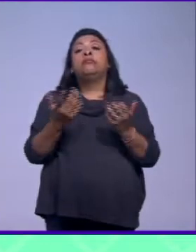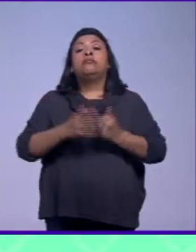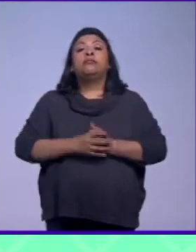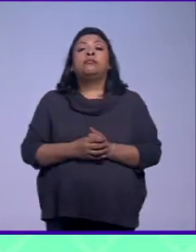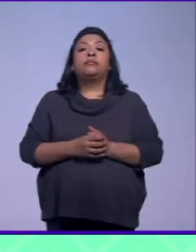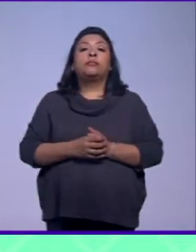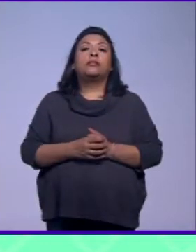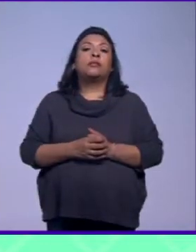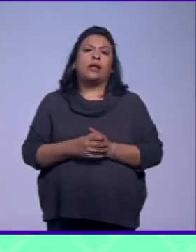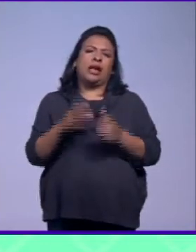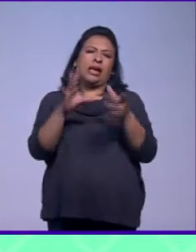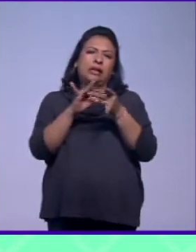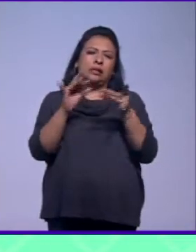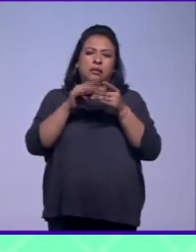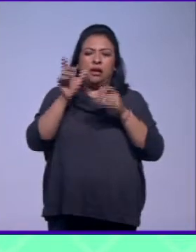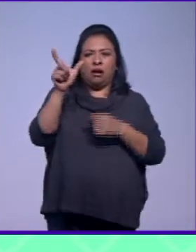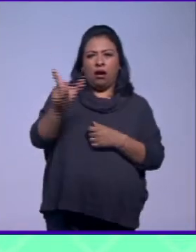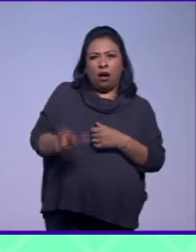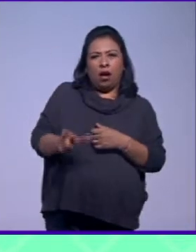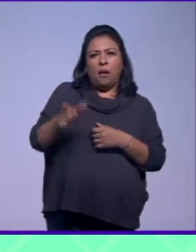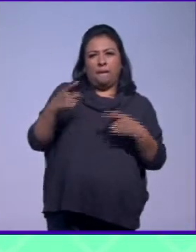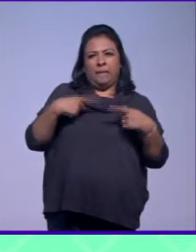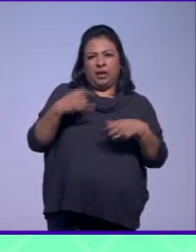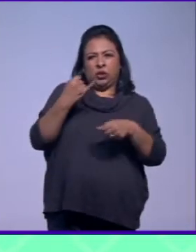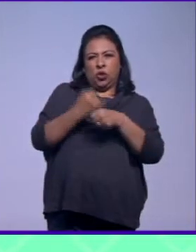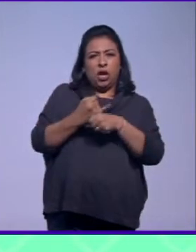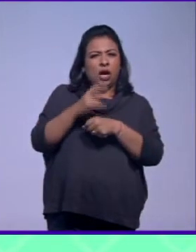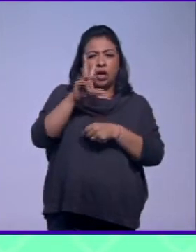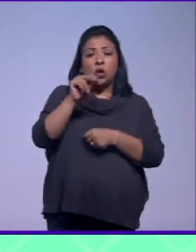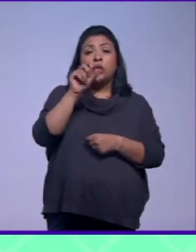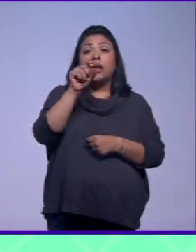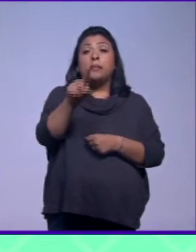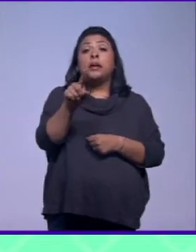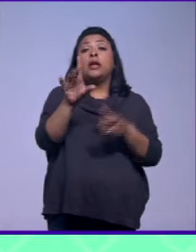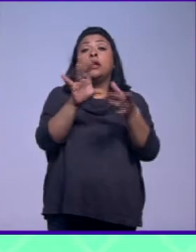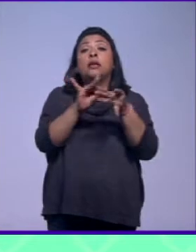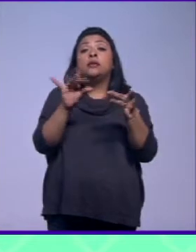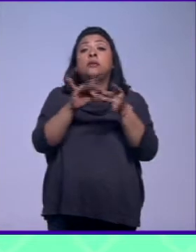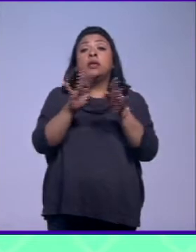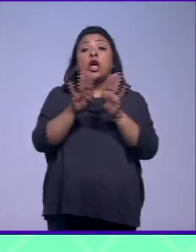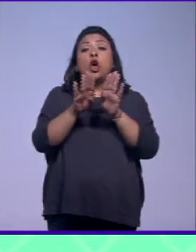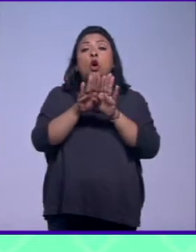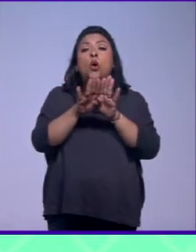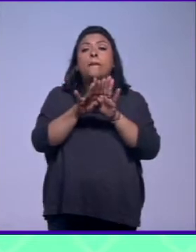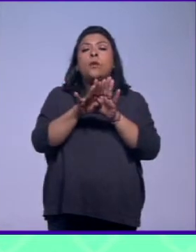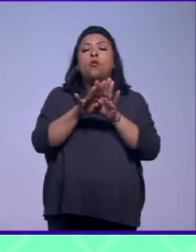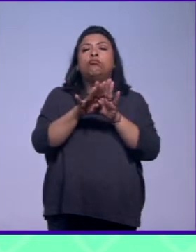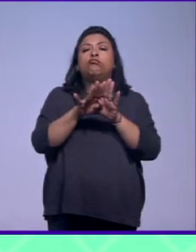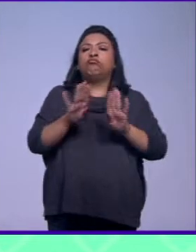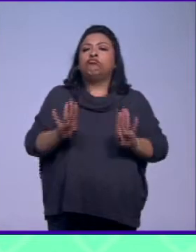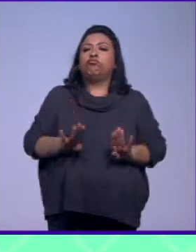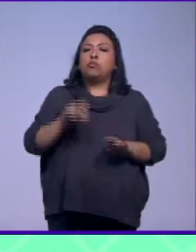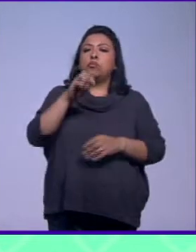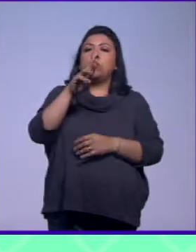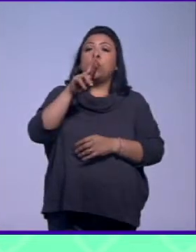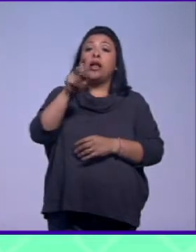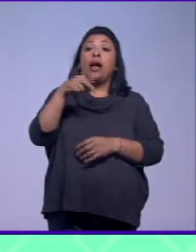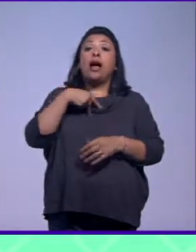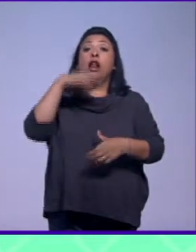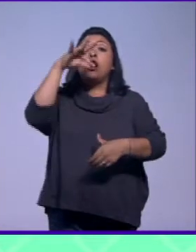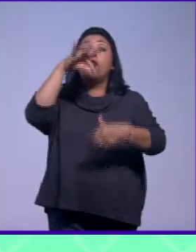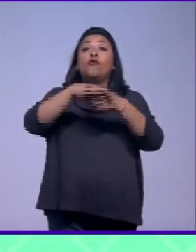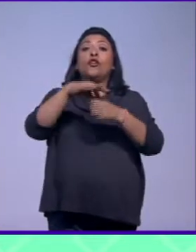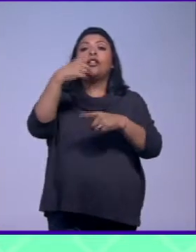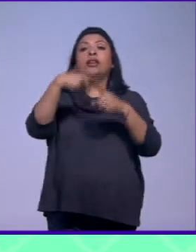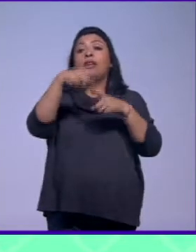no habla del físico de un personaje sino habla más bien una situación moral de un personaje que votó por trump que